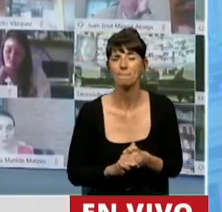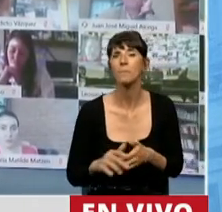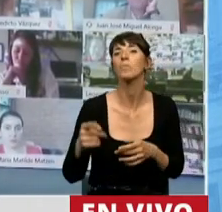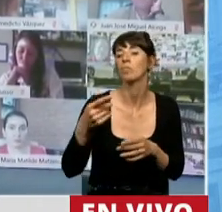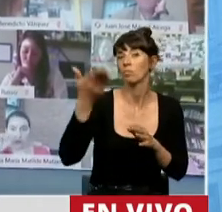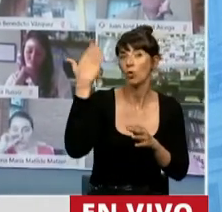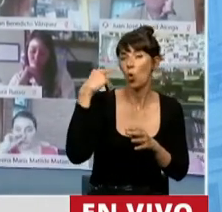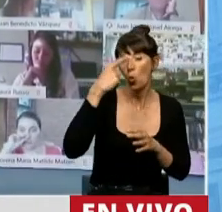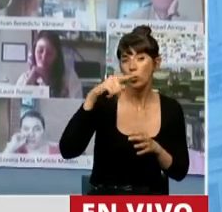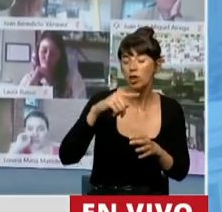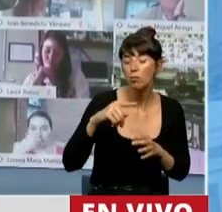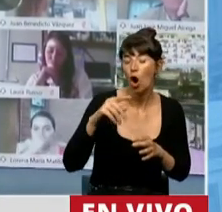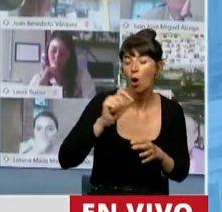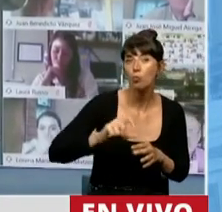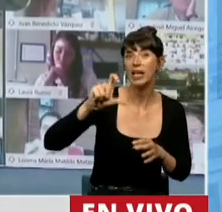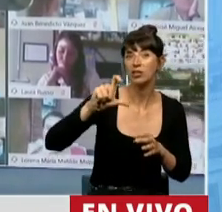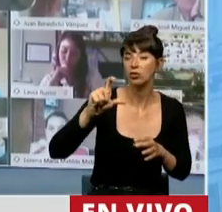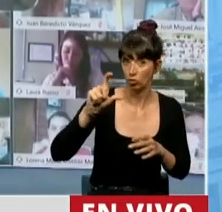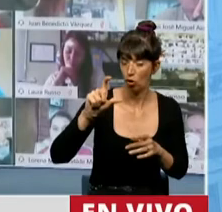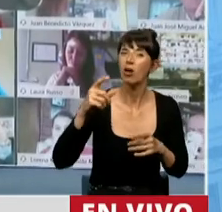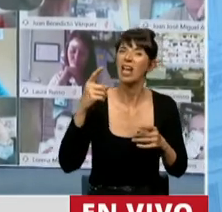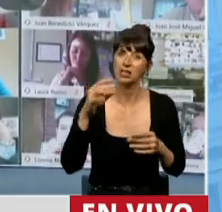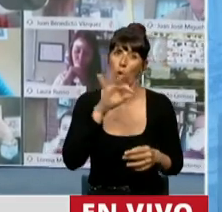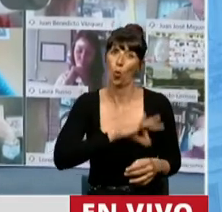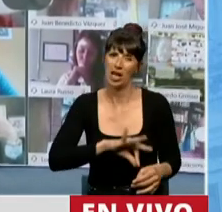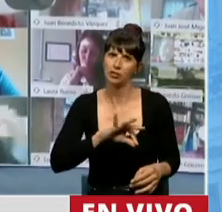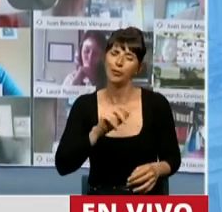con el último aumento permite además que las jubilaciones crezcan un